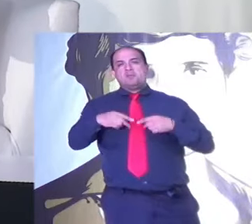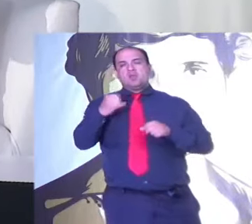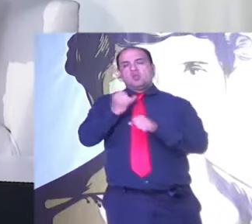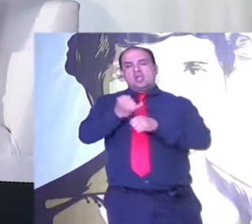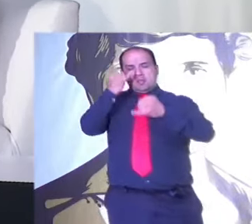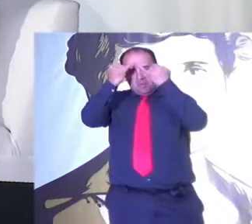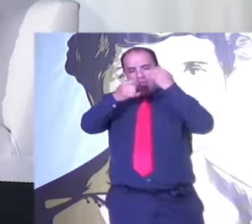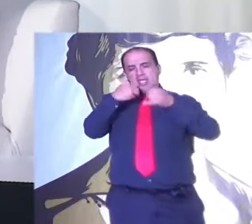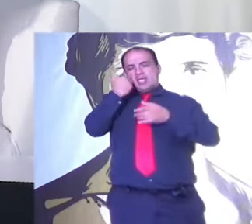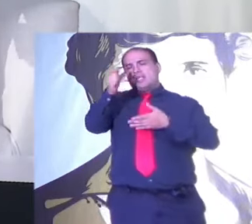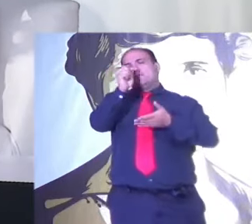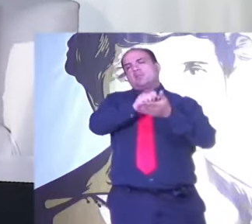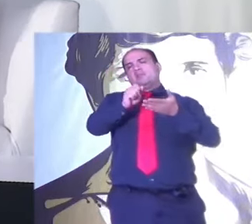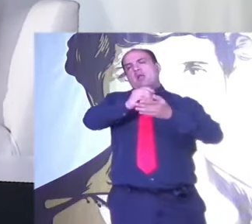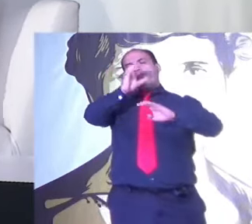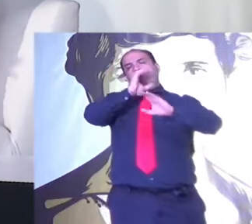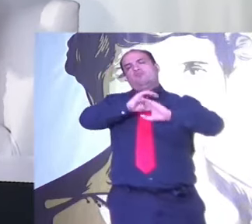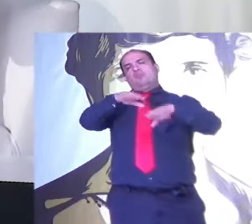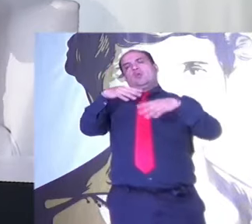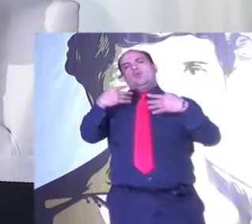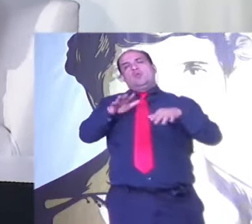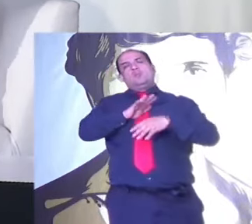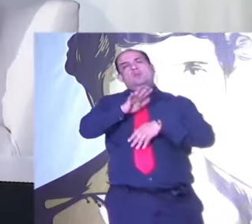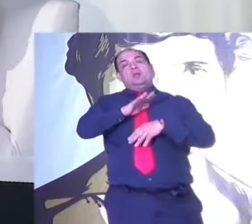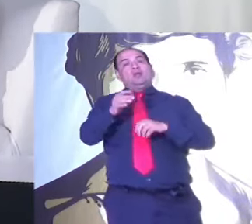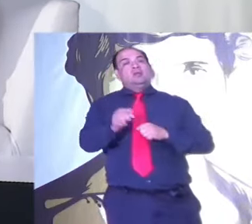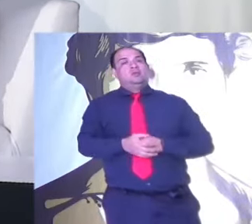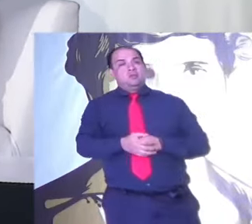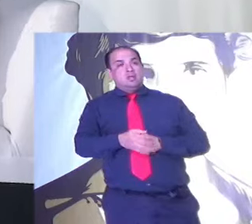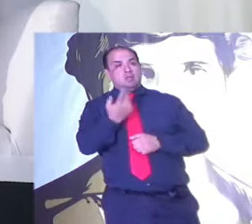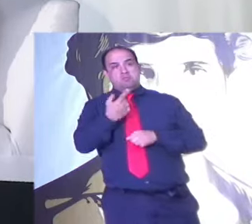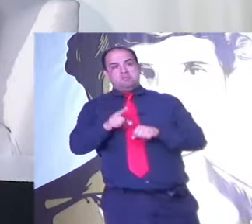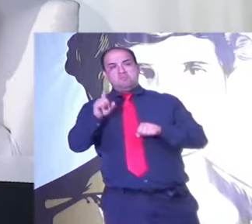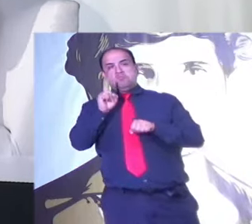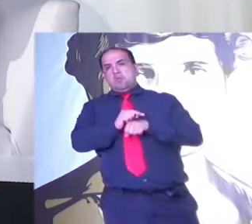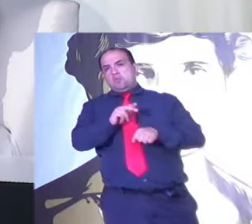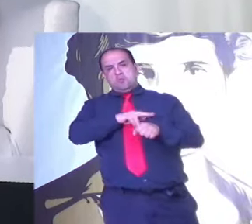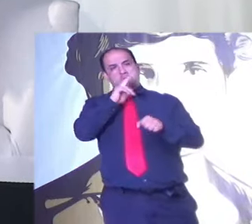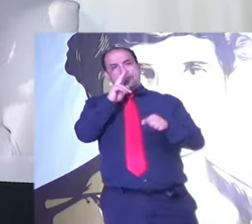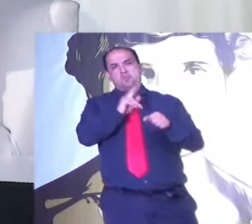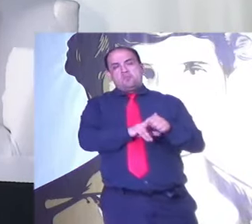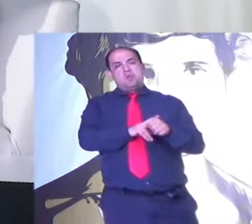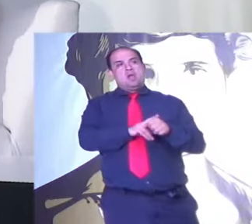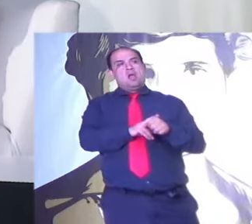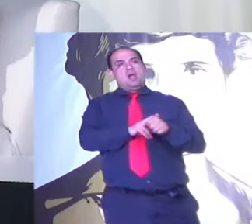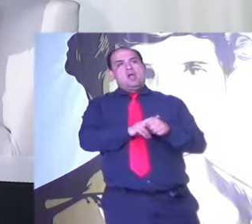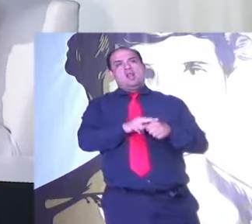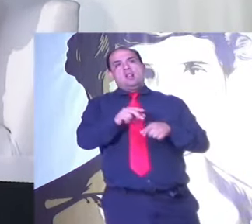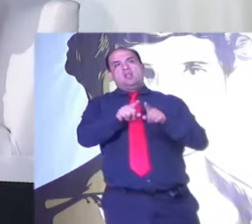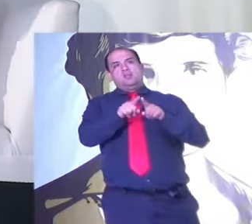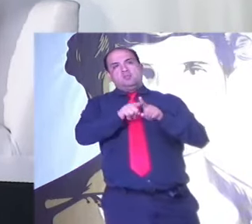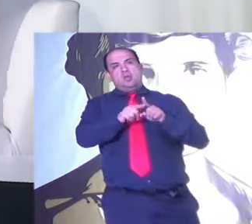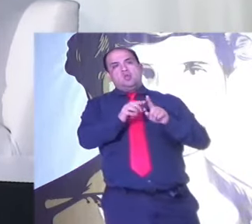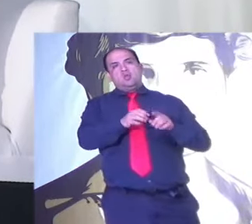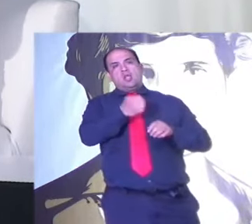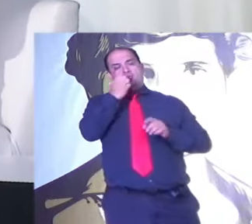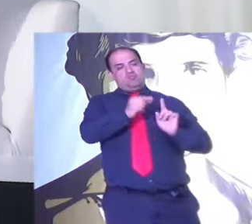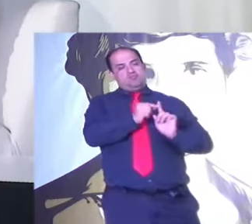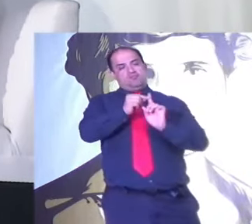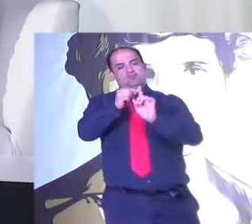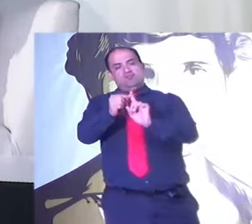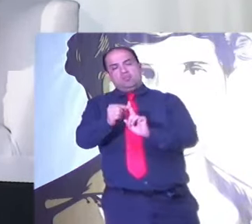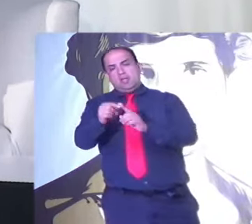gran canción mientras estás en un día bastante común de llevar a sus hermanitos a la escuela, y